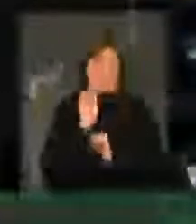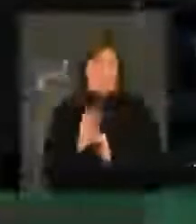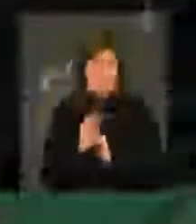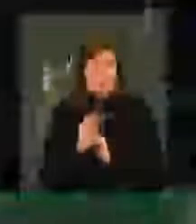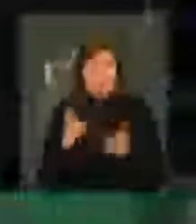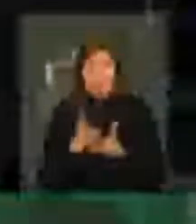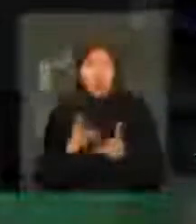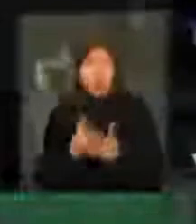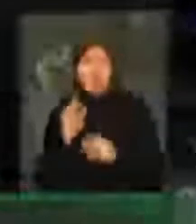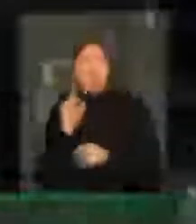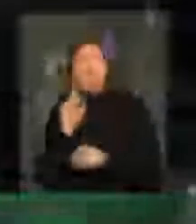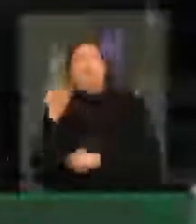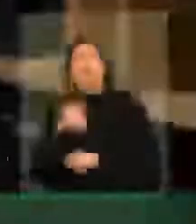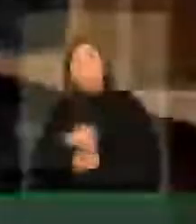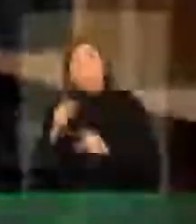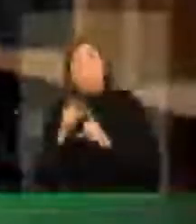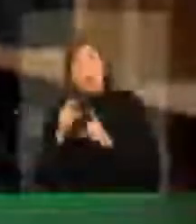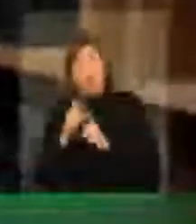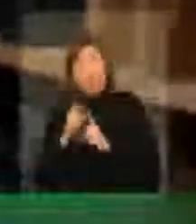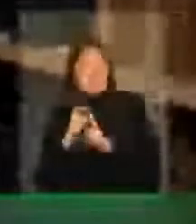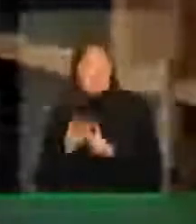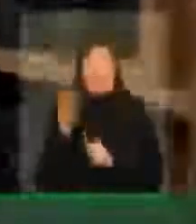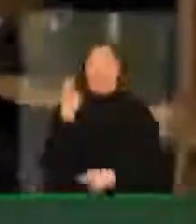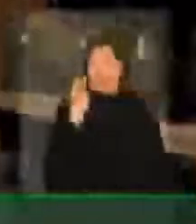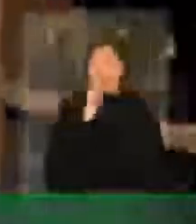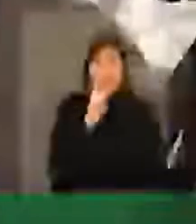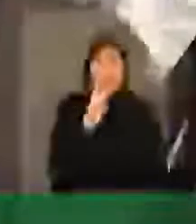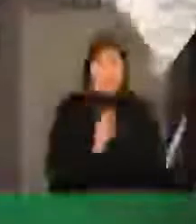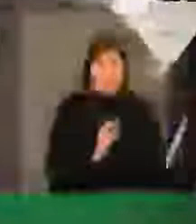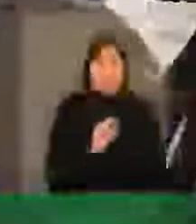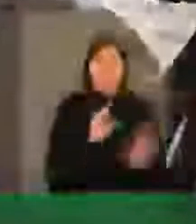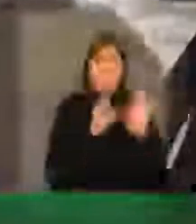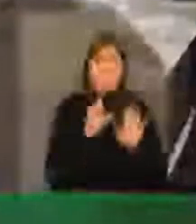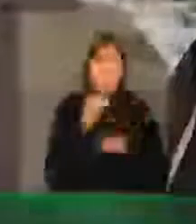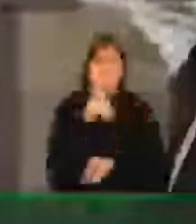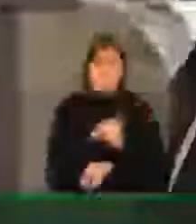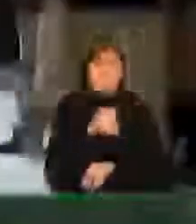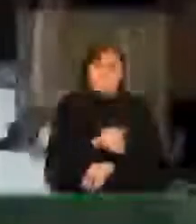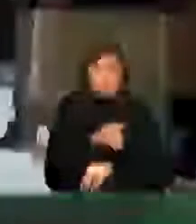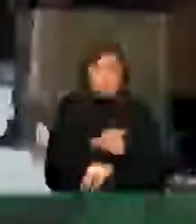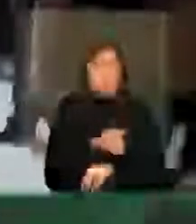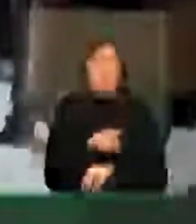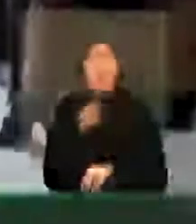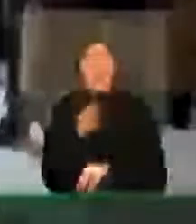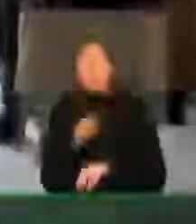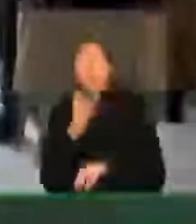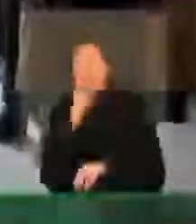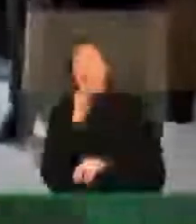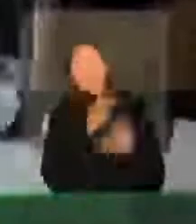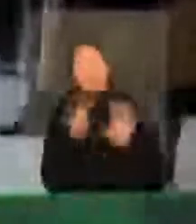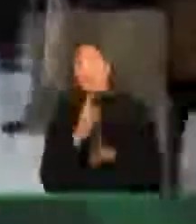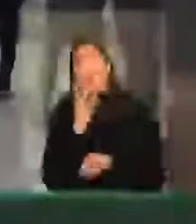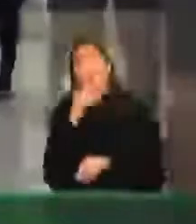a ser de 12 millones de dólares. En 2020 había sido de 7 millones de dólares y en 2019 de 4.